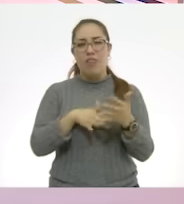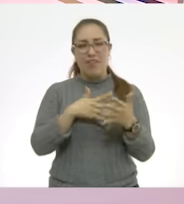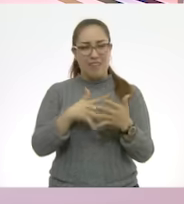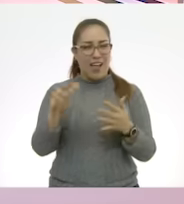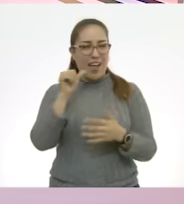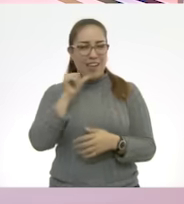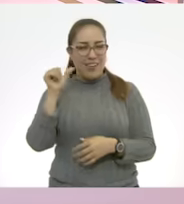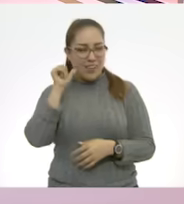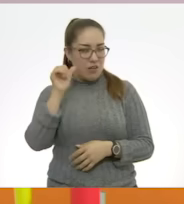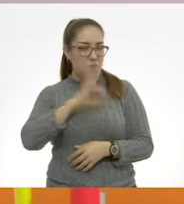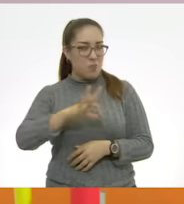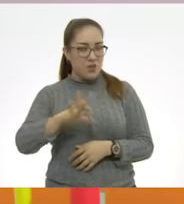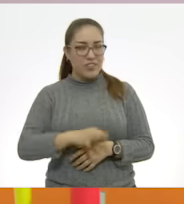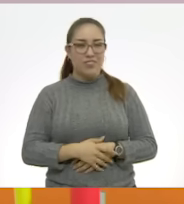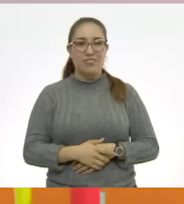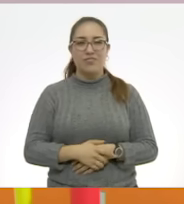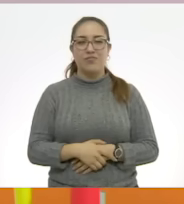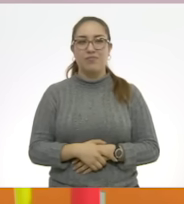6 por 6.